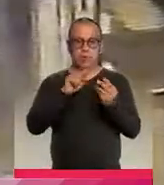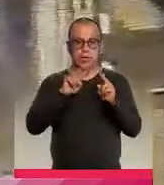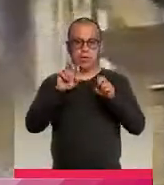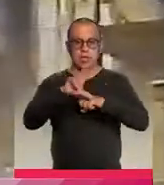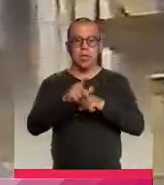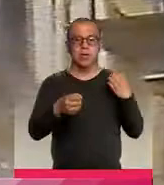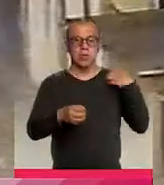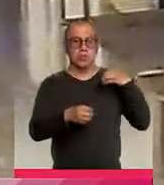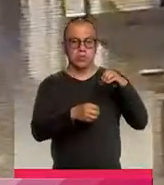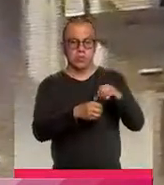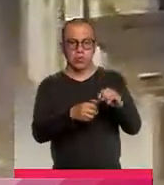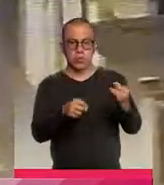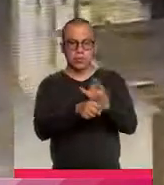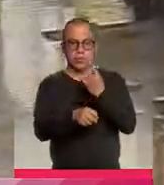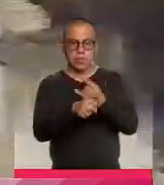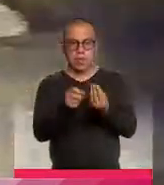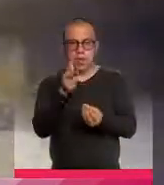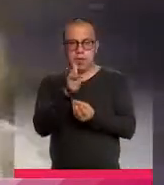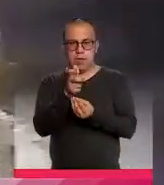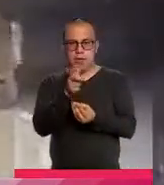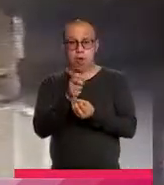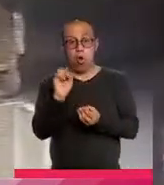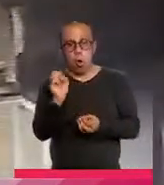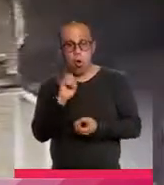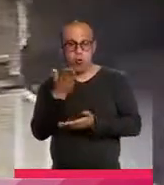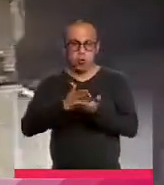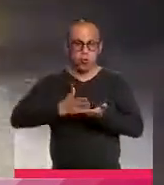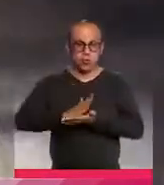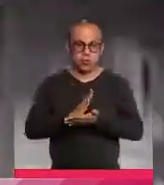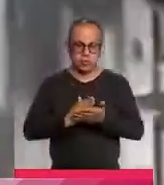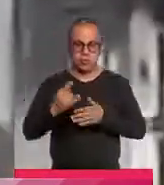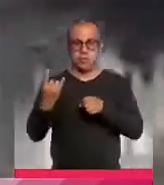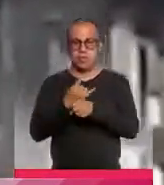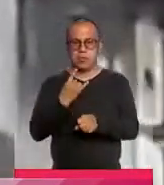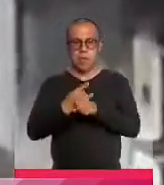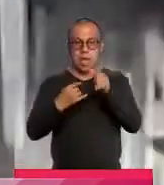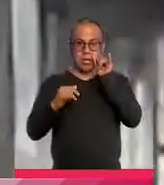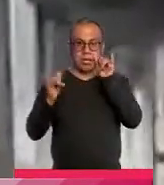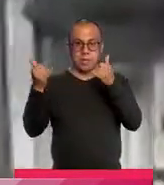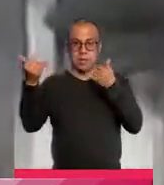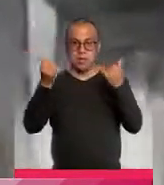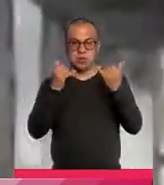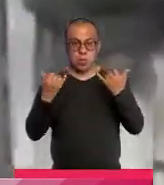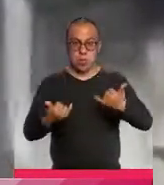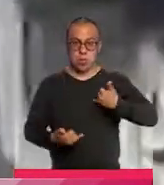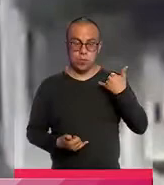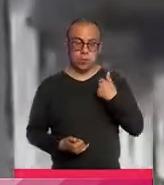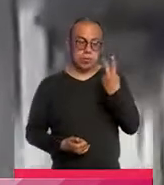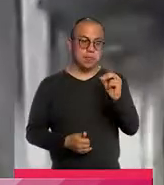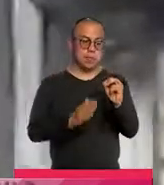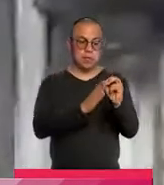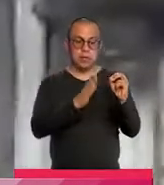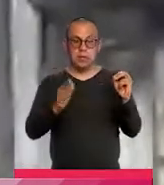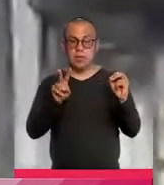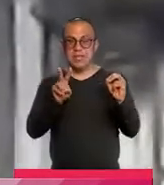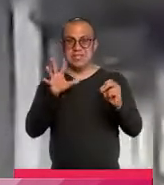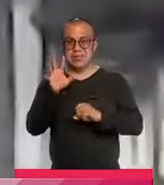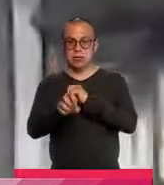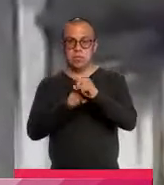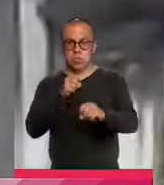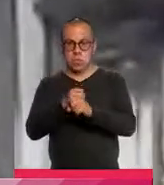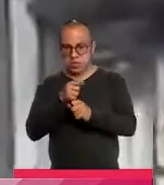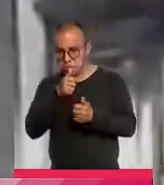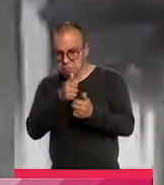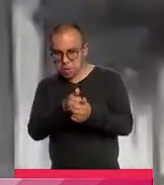en Ciudad Bolívar utilizando armas de fuego o armas blancas. Mediante cámaras se observó cómo estos jóvenes entre los 20 y los 25 años abordaban a